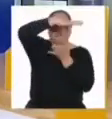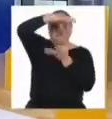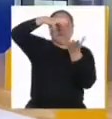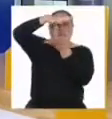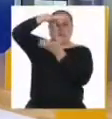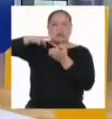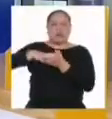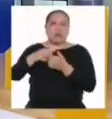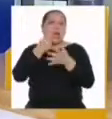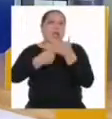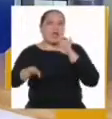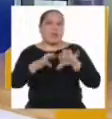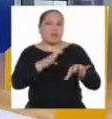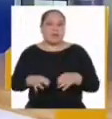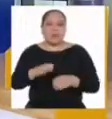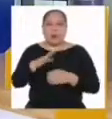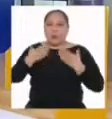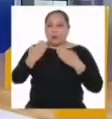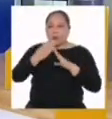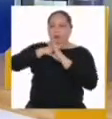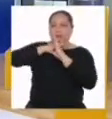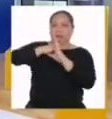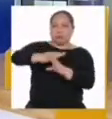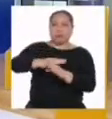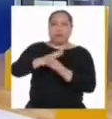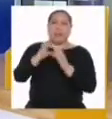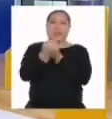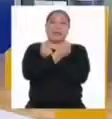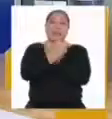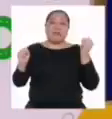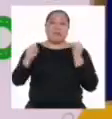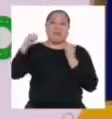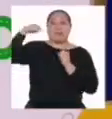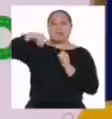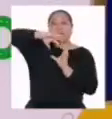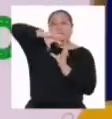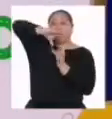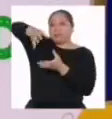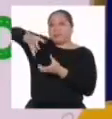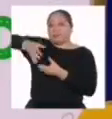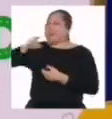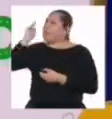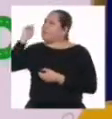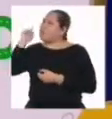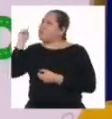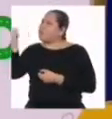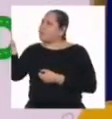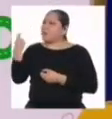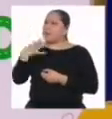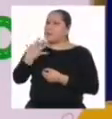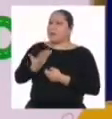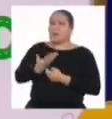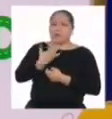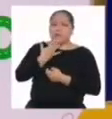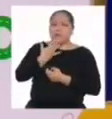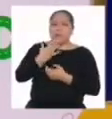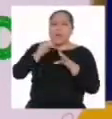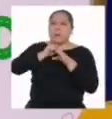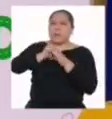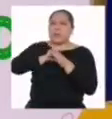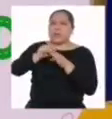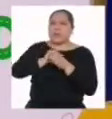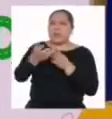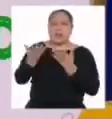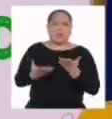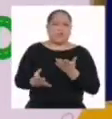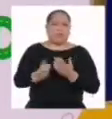que debemos realizar para poder combatirlo y salvar nuestro planeta. Profesora, usted nos estaba proponiendo practicar algo